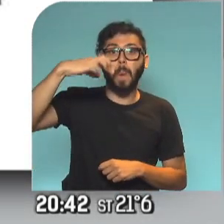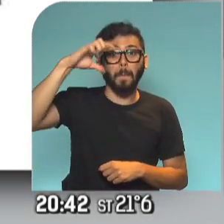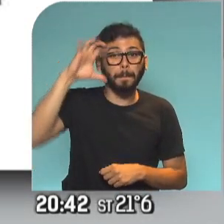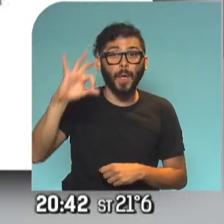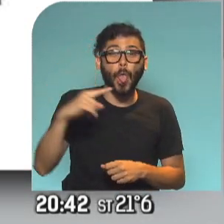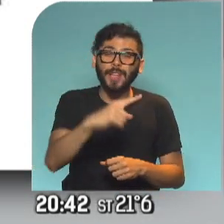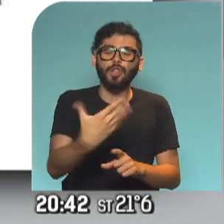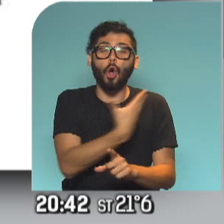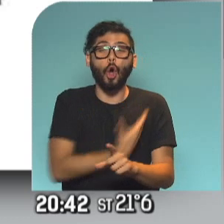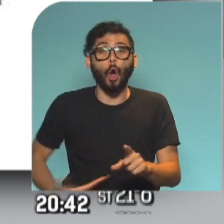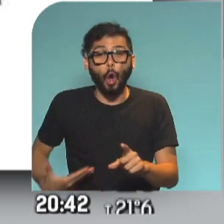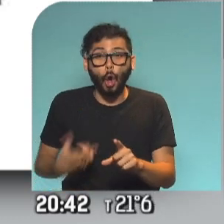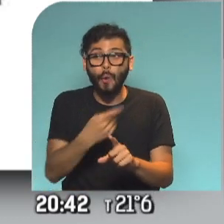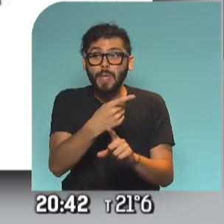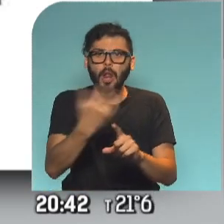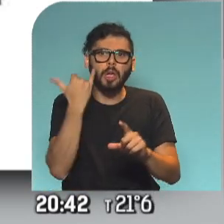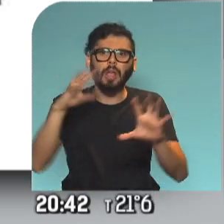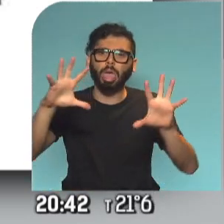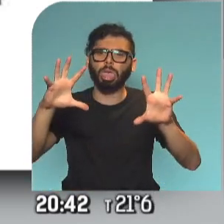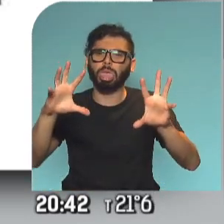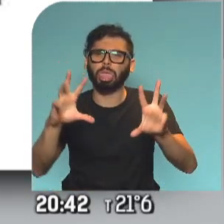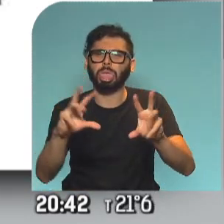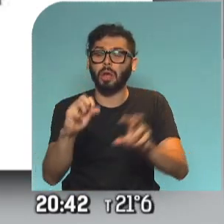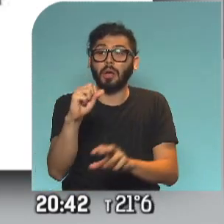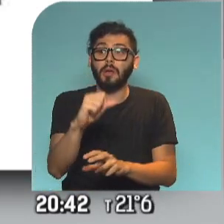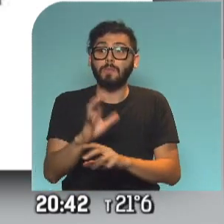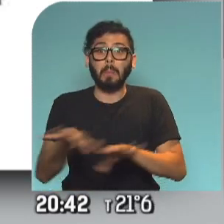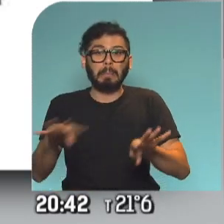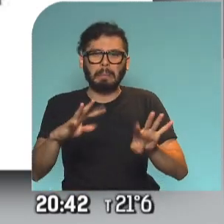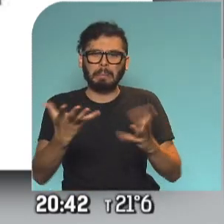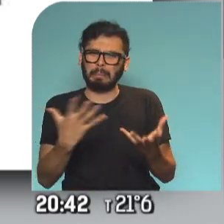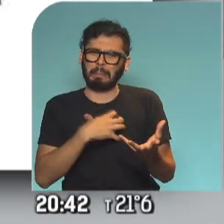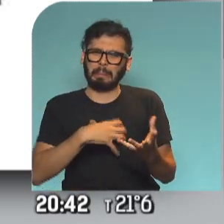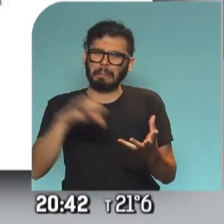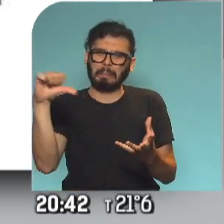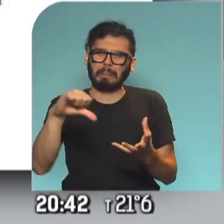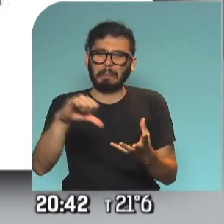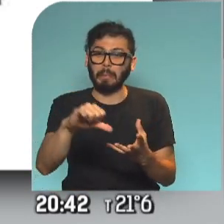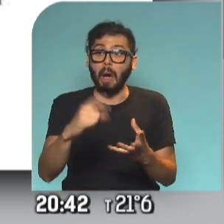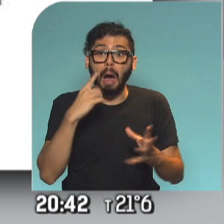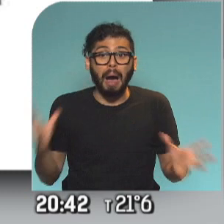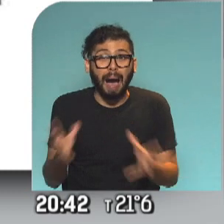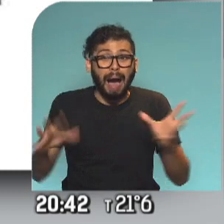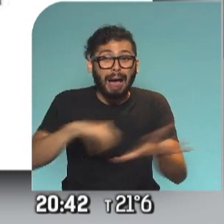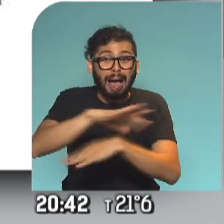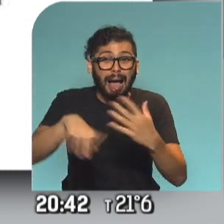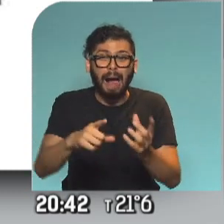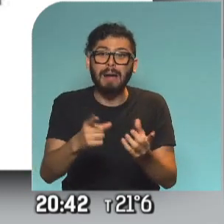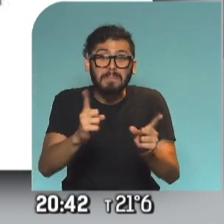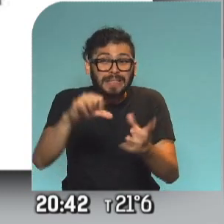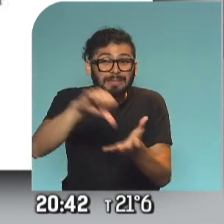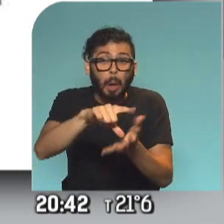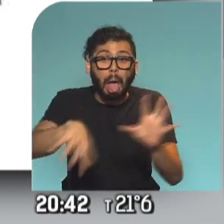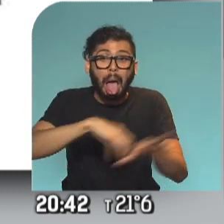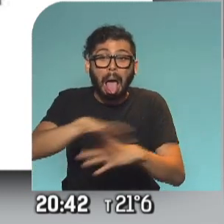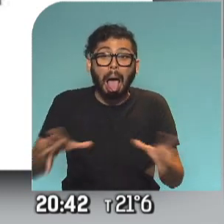gobierno desprestigiado en bancarrota moral que incitó a la insurrección en su propio país. La verdadera motivación de